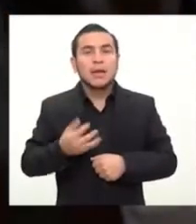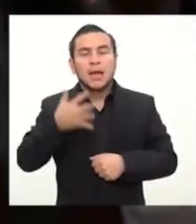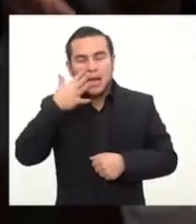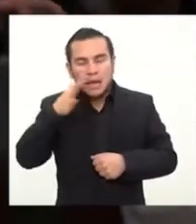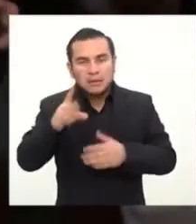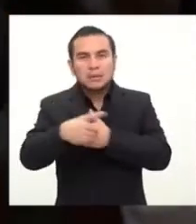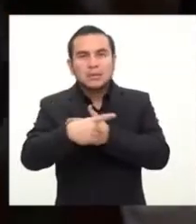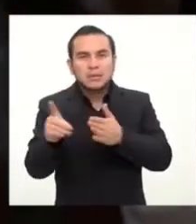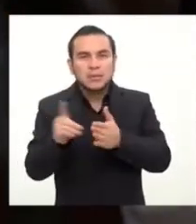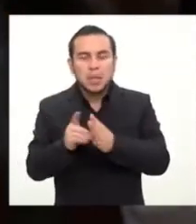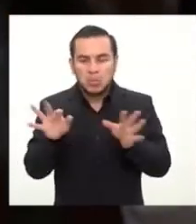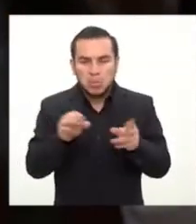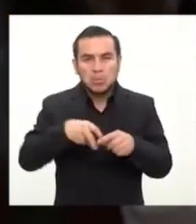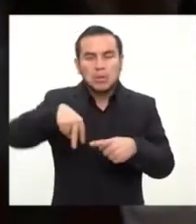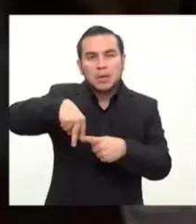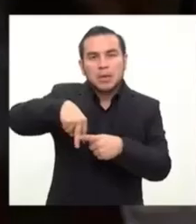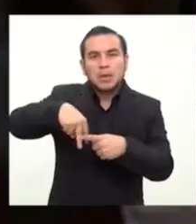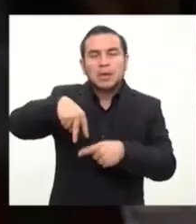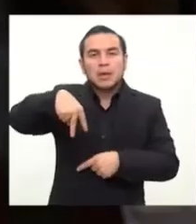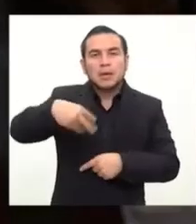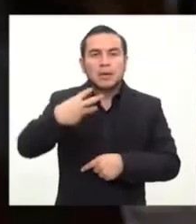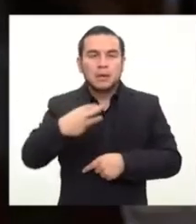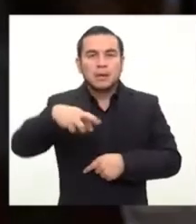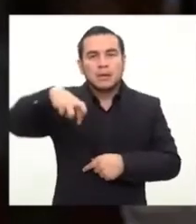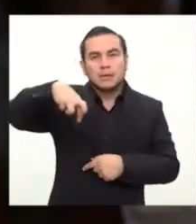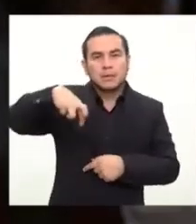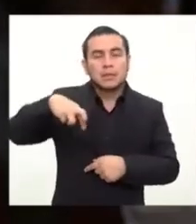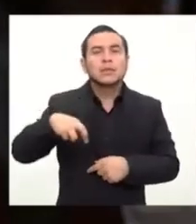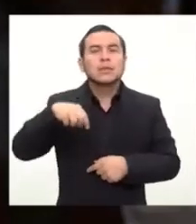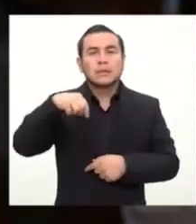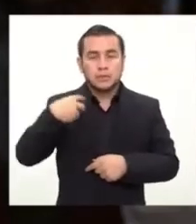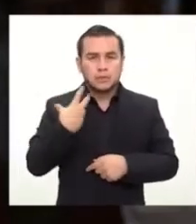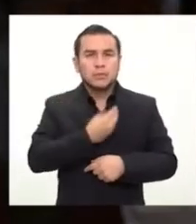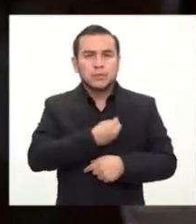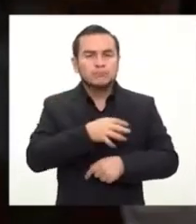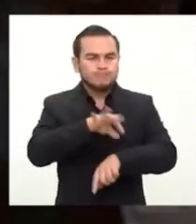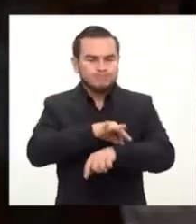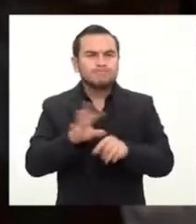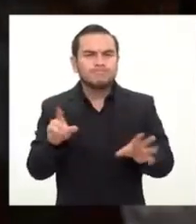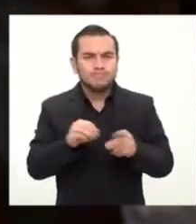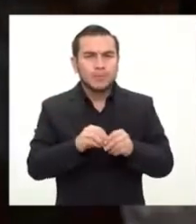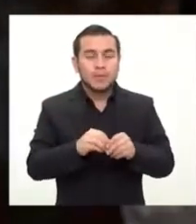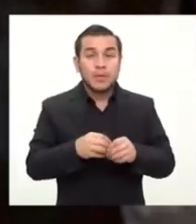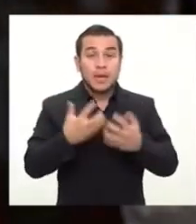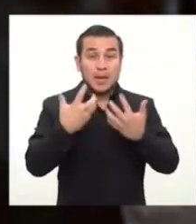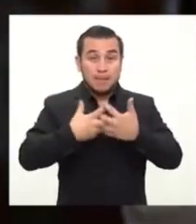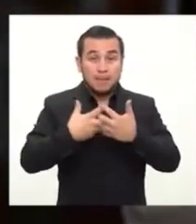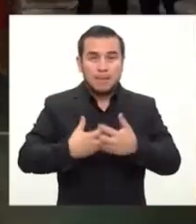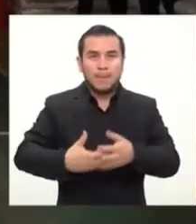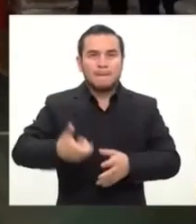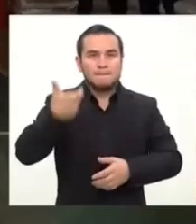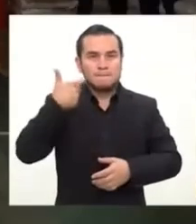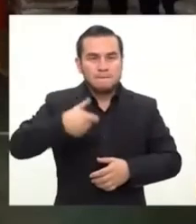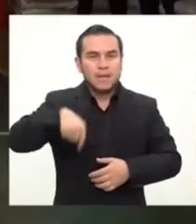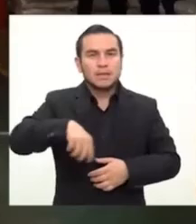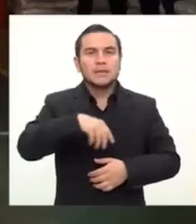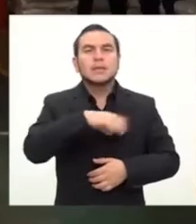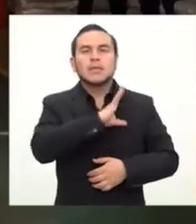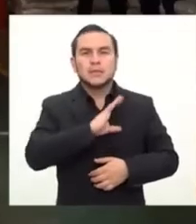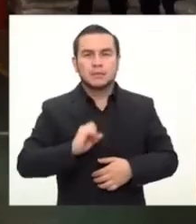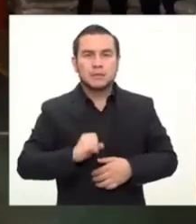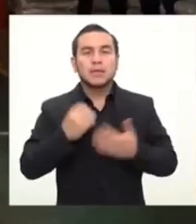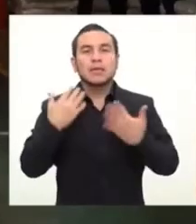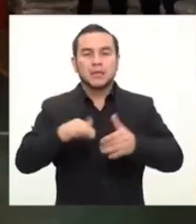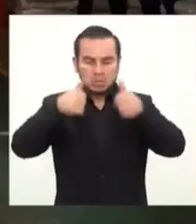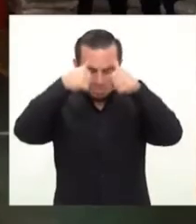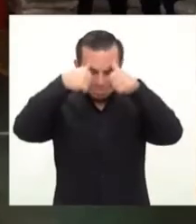los diputados se reunían con la net nosotros nos reunimos con los empresarios más grandes del país y llegamos a